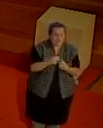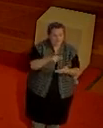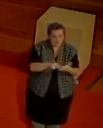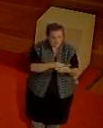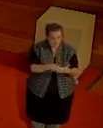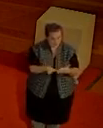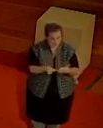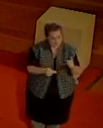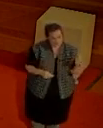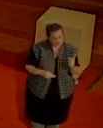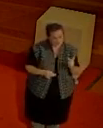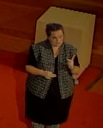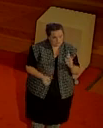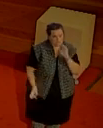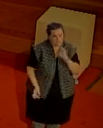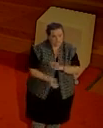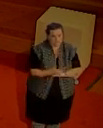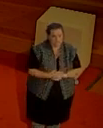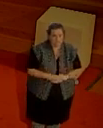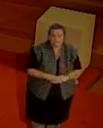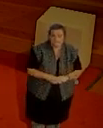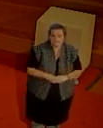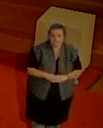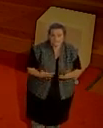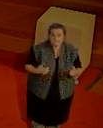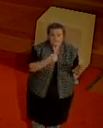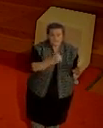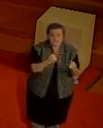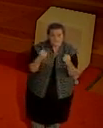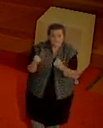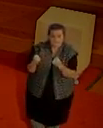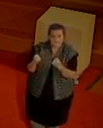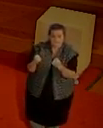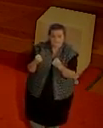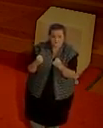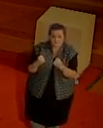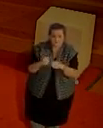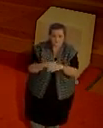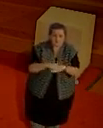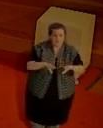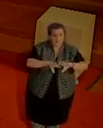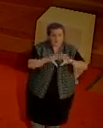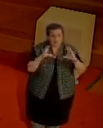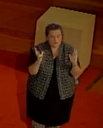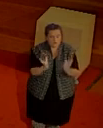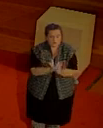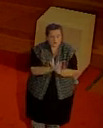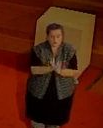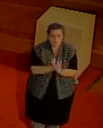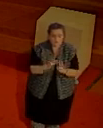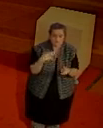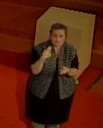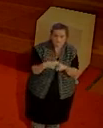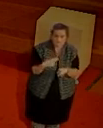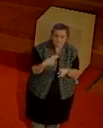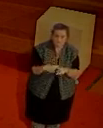por tanto los El entramado institucional que sirve para gestionar los asuntos mundiales tanto en términos políticos como en